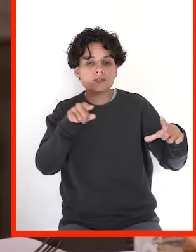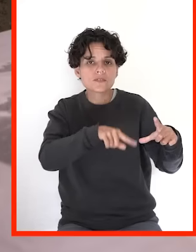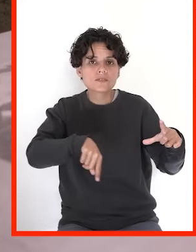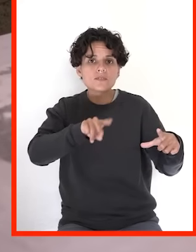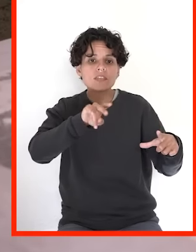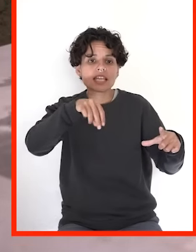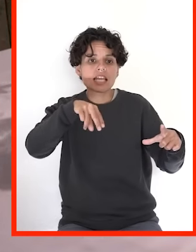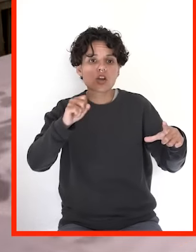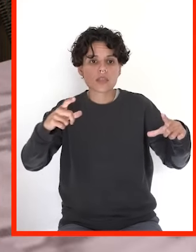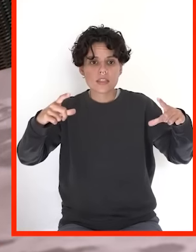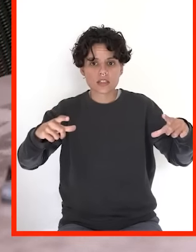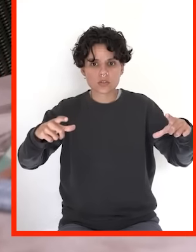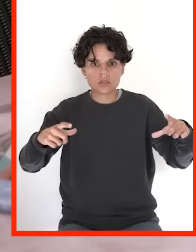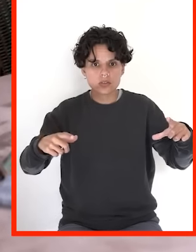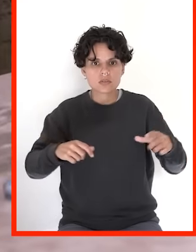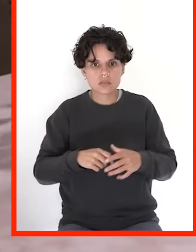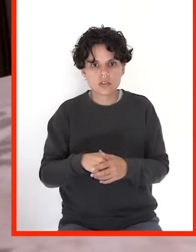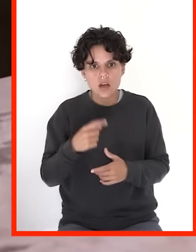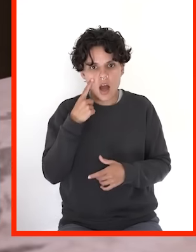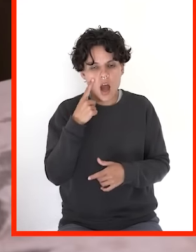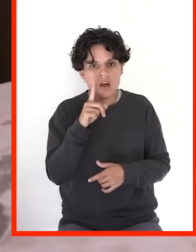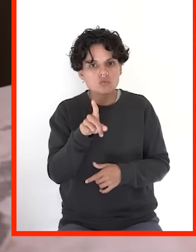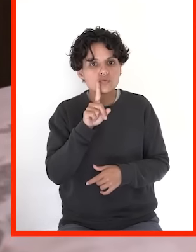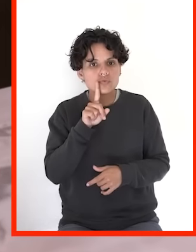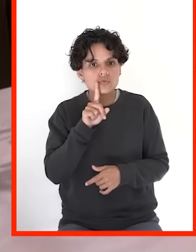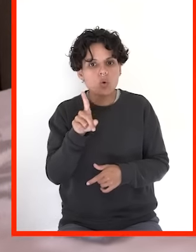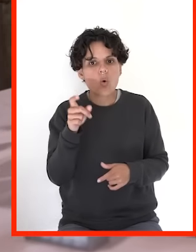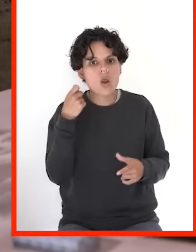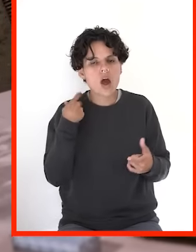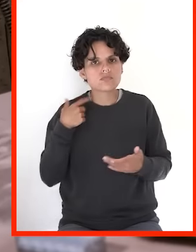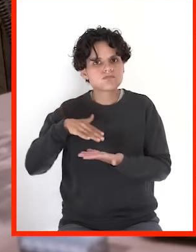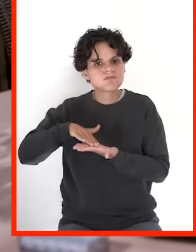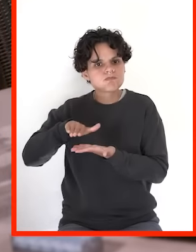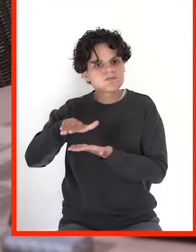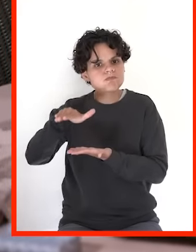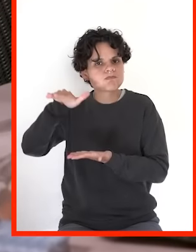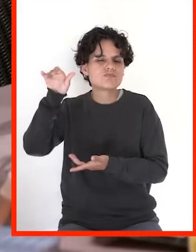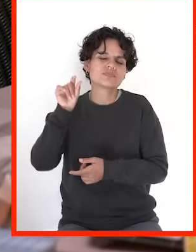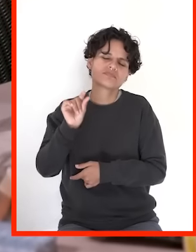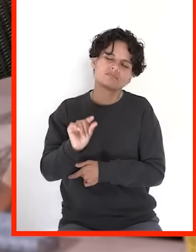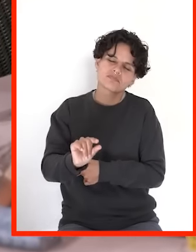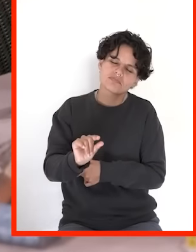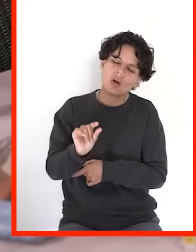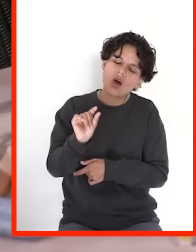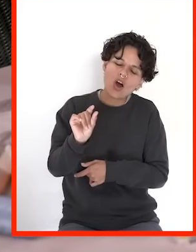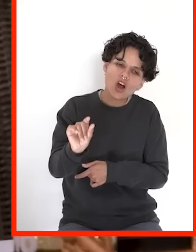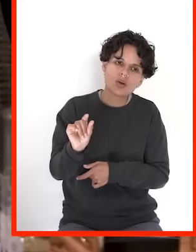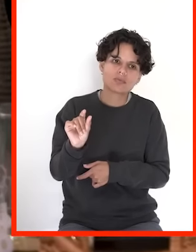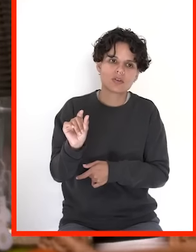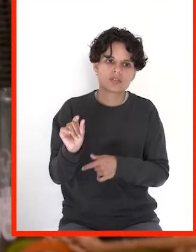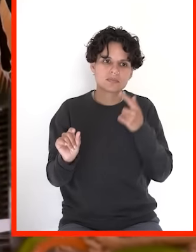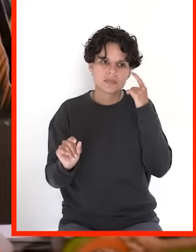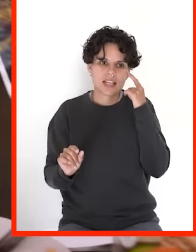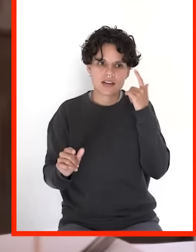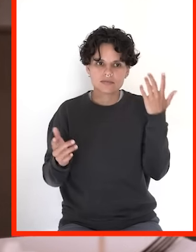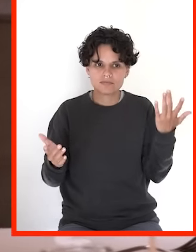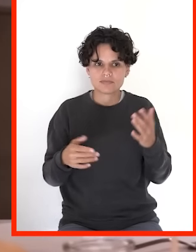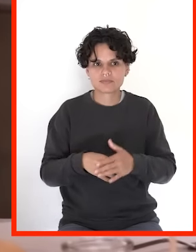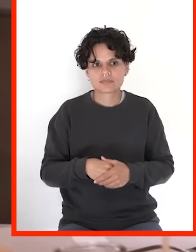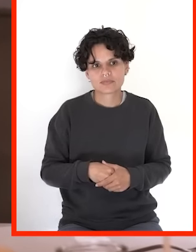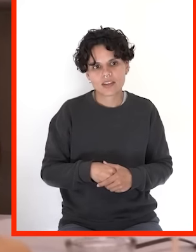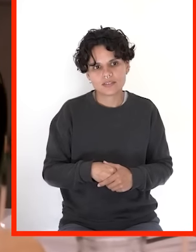repente. Sí, pues tú tenías, sí, una colección de vinilos. Tengo ahí una colección pequeña, pero linda. Mira,